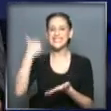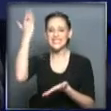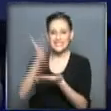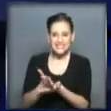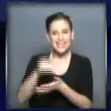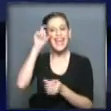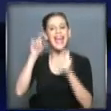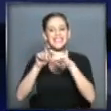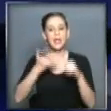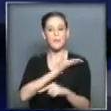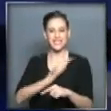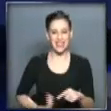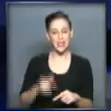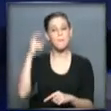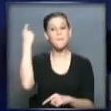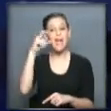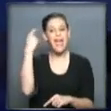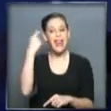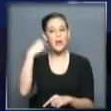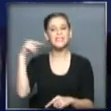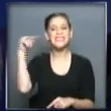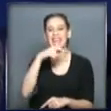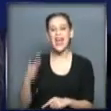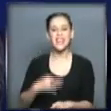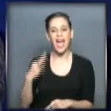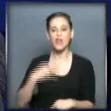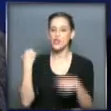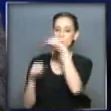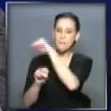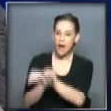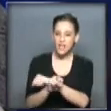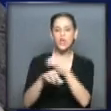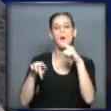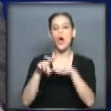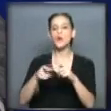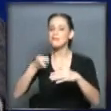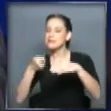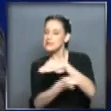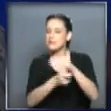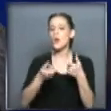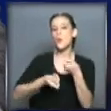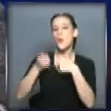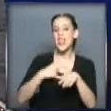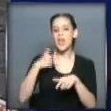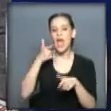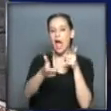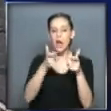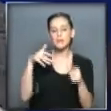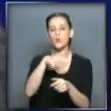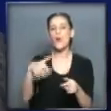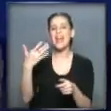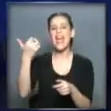al expresidente Carlos Menem a 7 años de prisión por el contrabando de armas a Croacia y